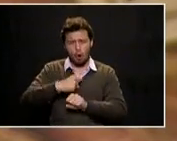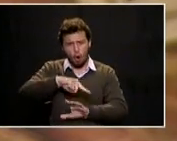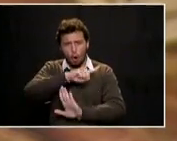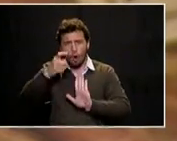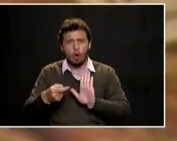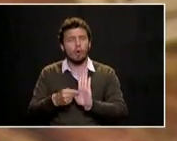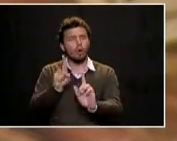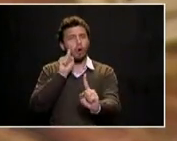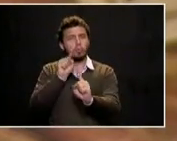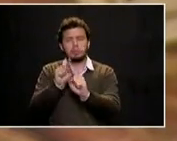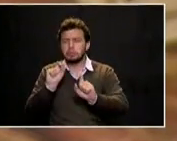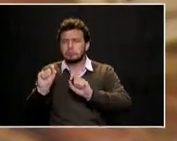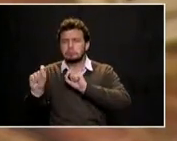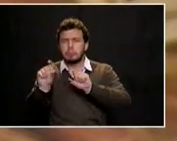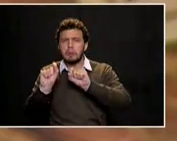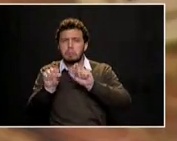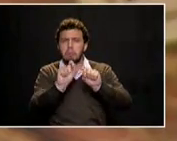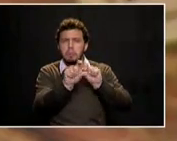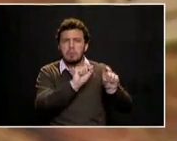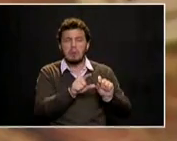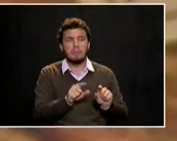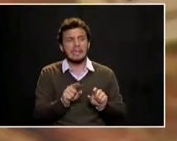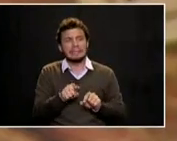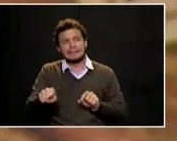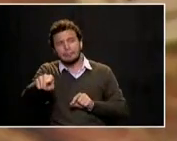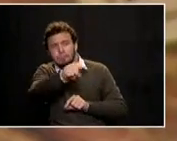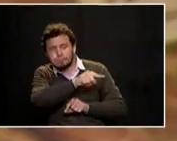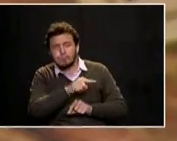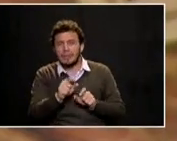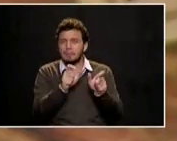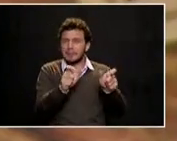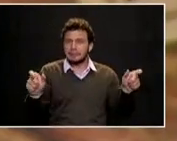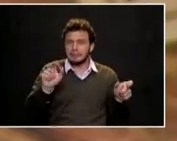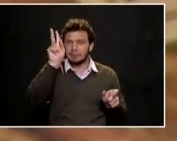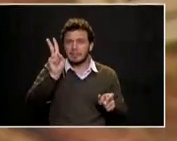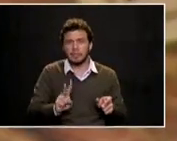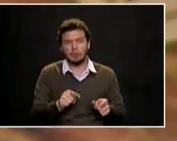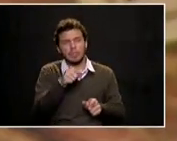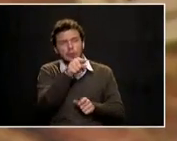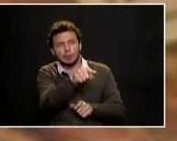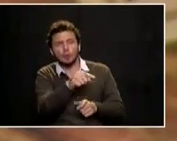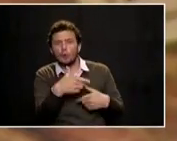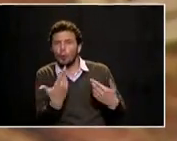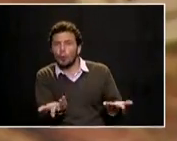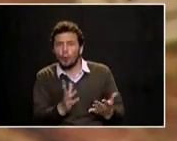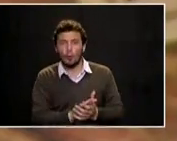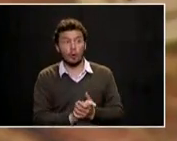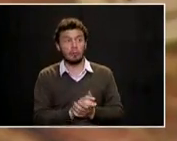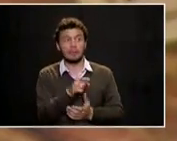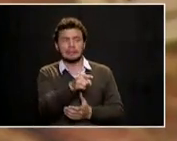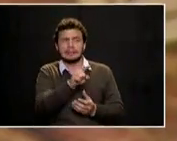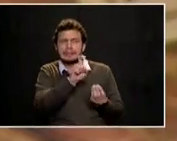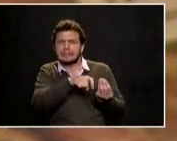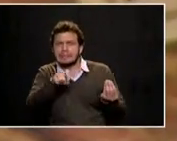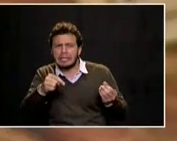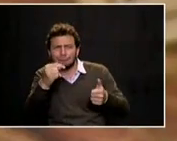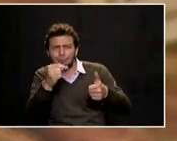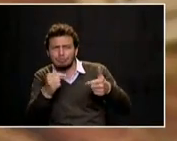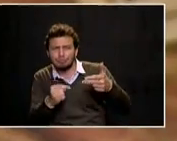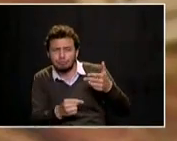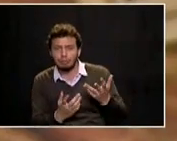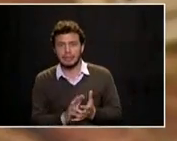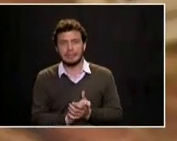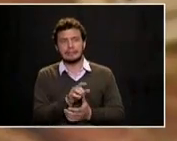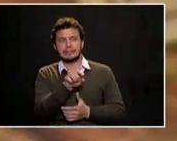censo y poder saber cuál es el estado, cuáles son las necesidades y cuáles son las competencias para acompañarlos en el proceso